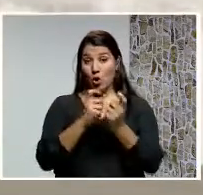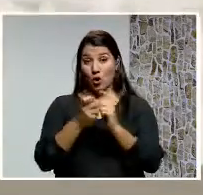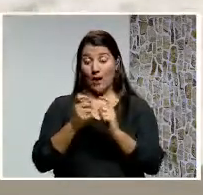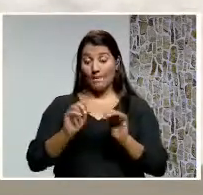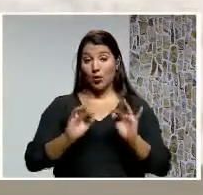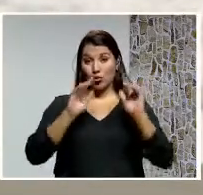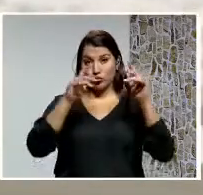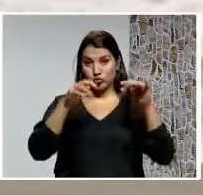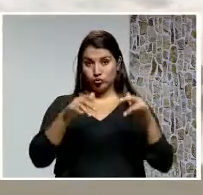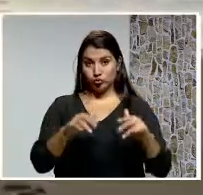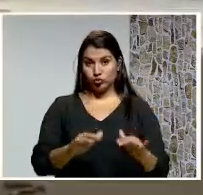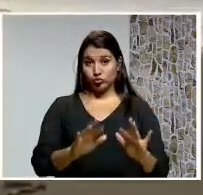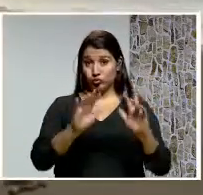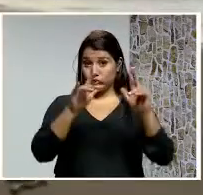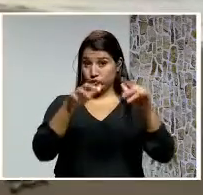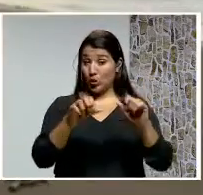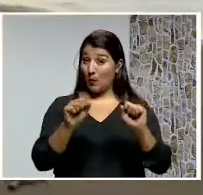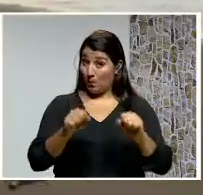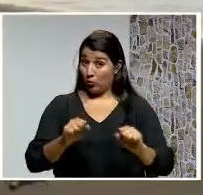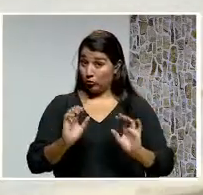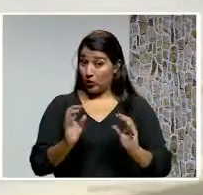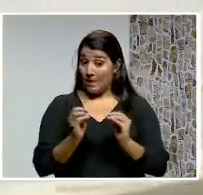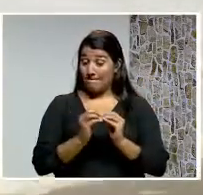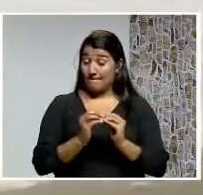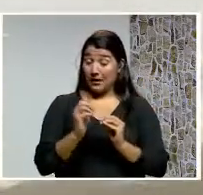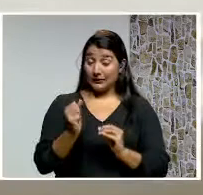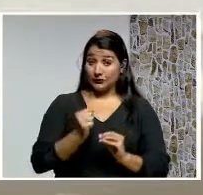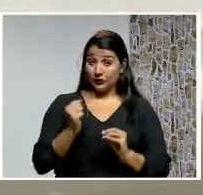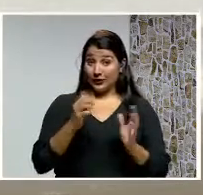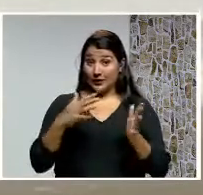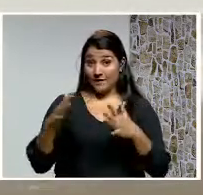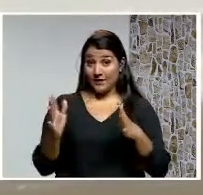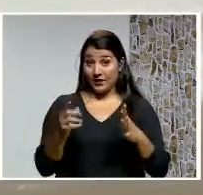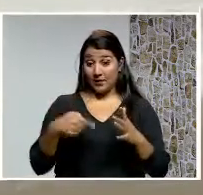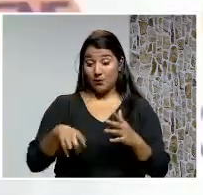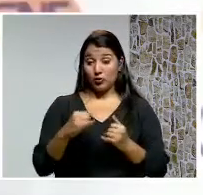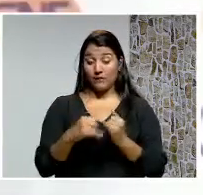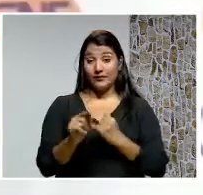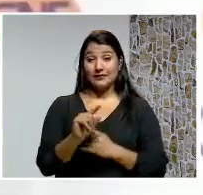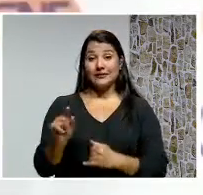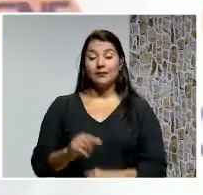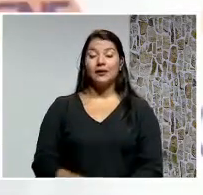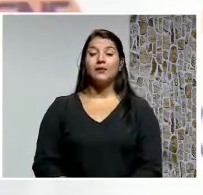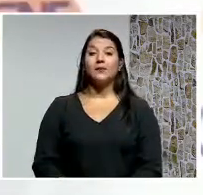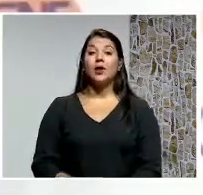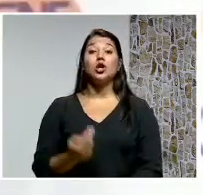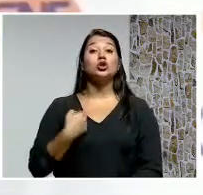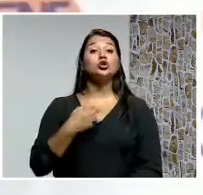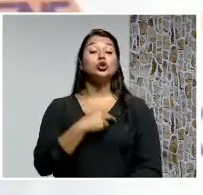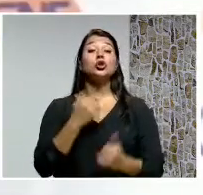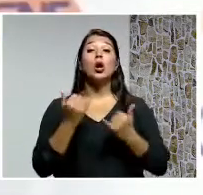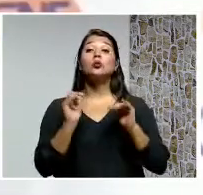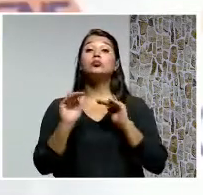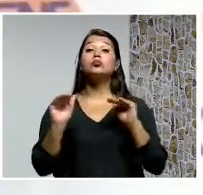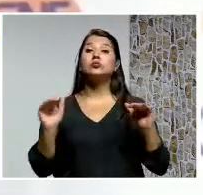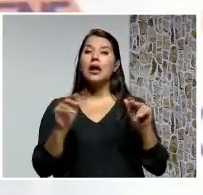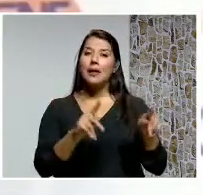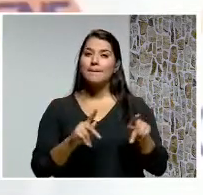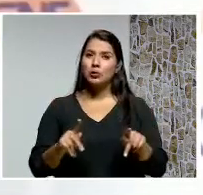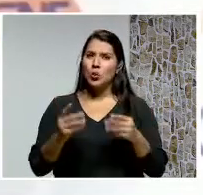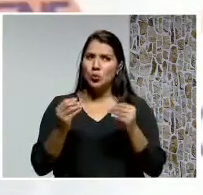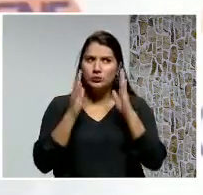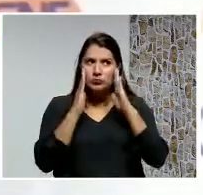oleaje tras un posible aumento en la velocidad del viento este fin de semana. hacemos un llamado a la población de estar